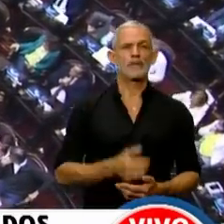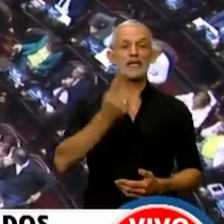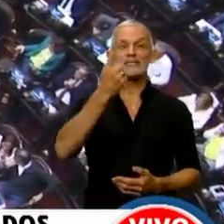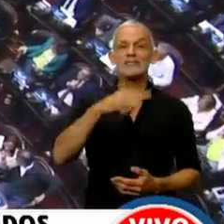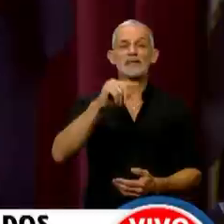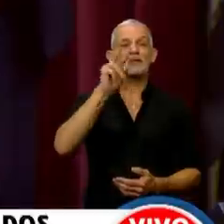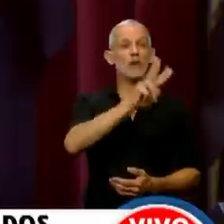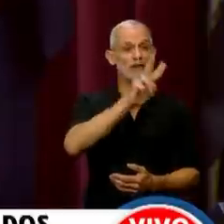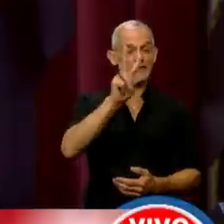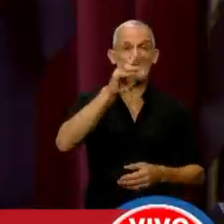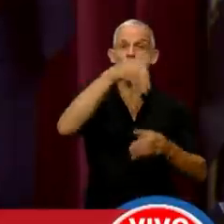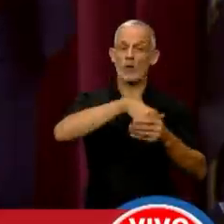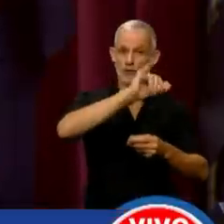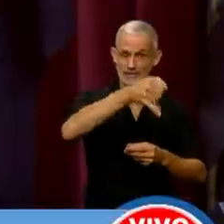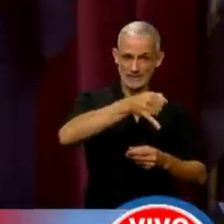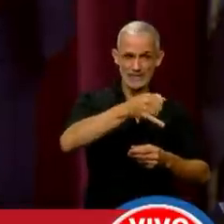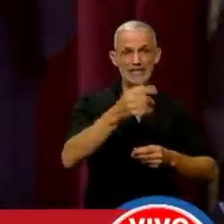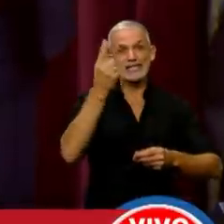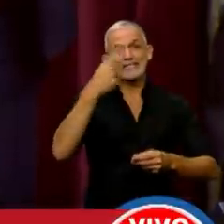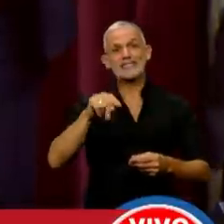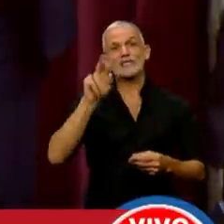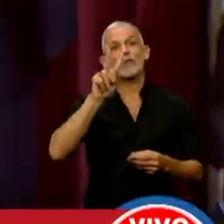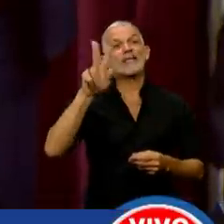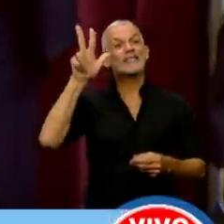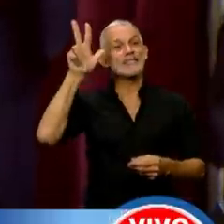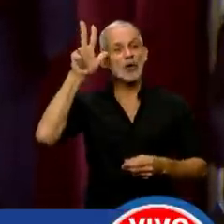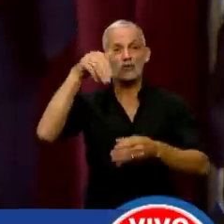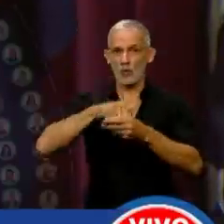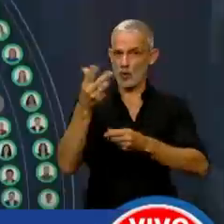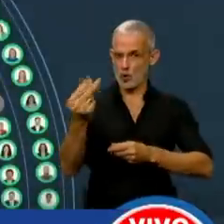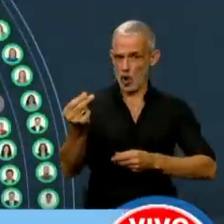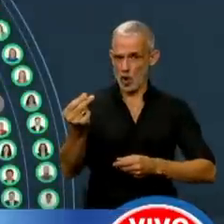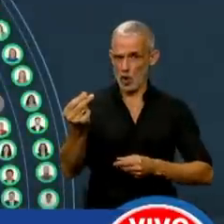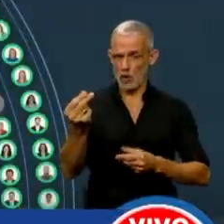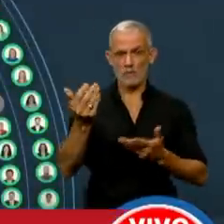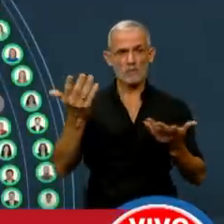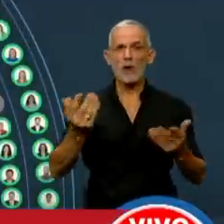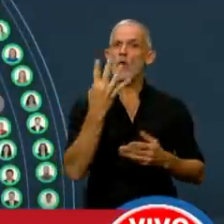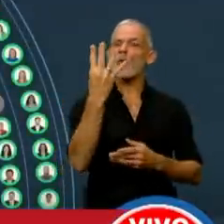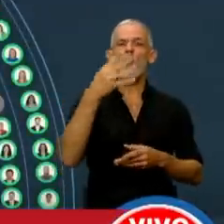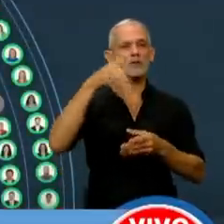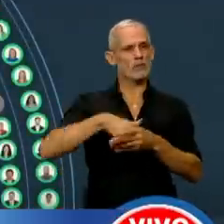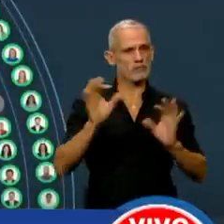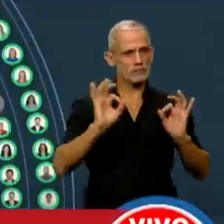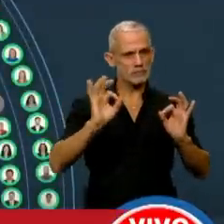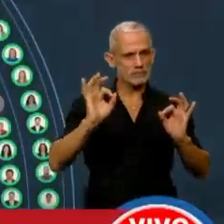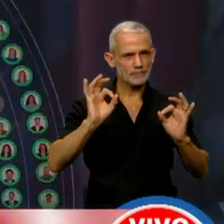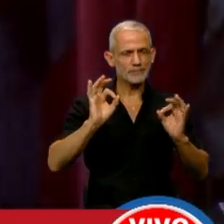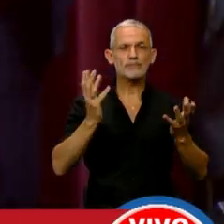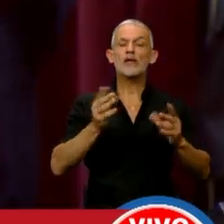122 afirmativos 128 negativos 4 abstenciones